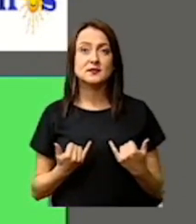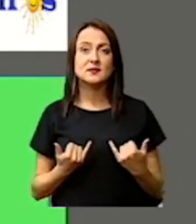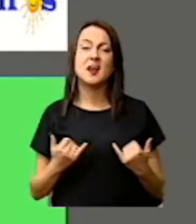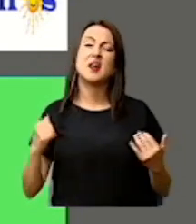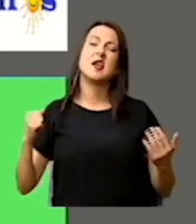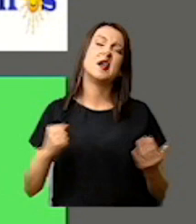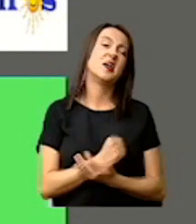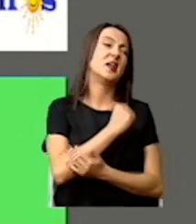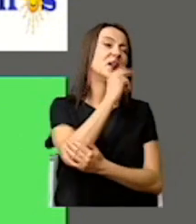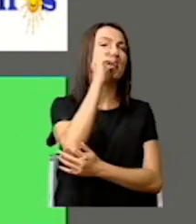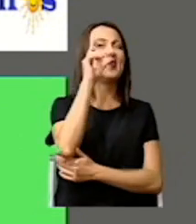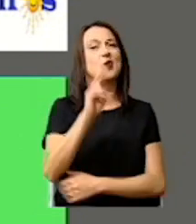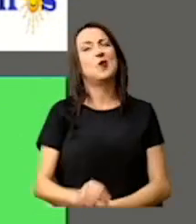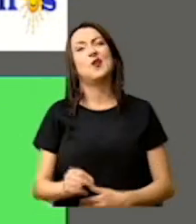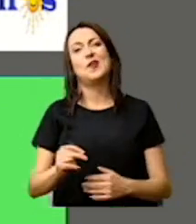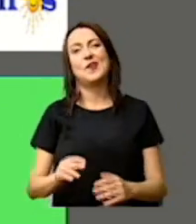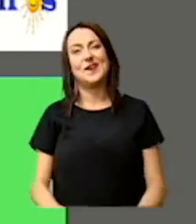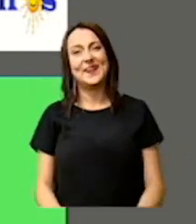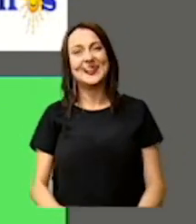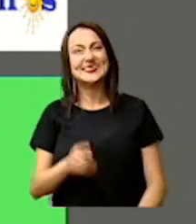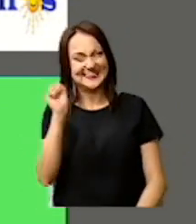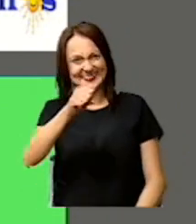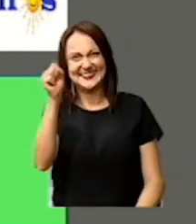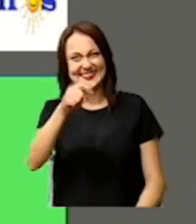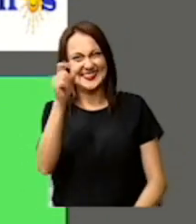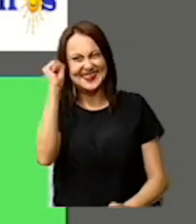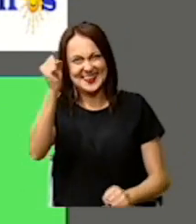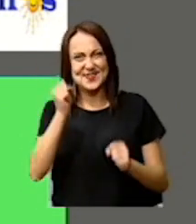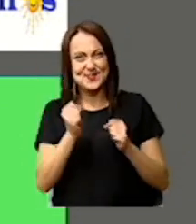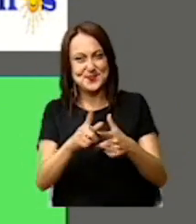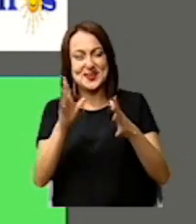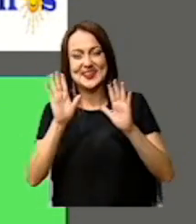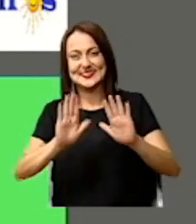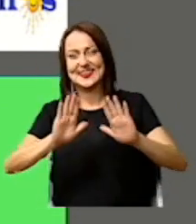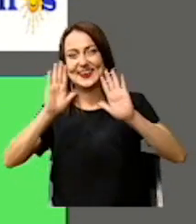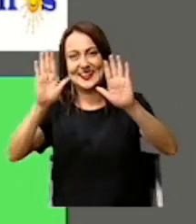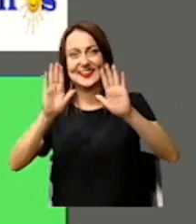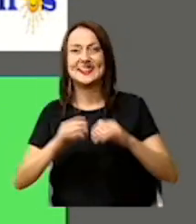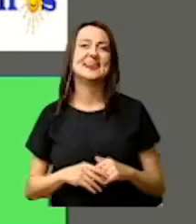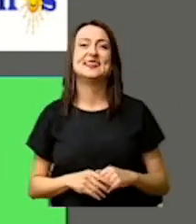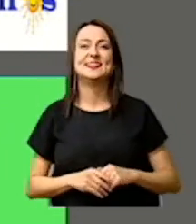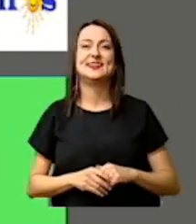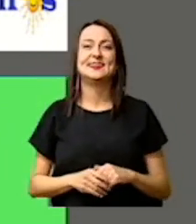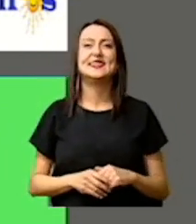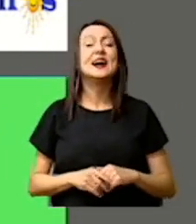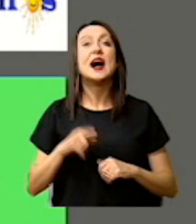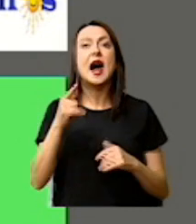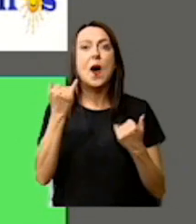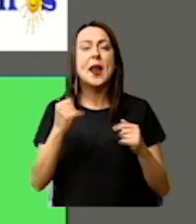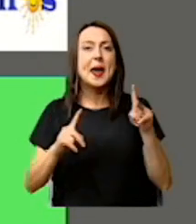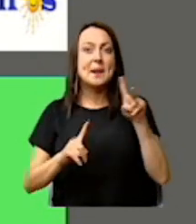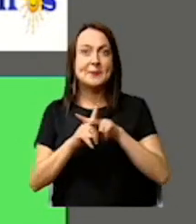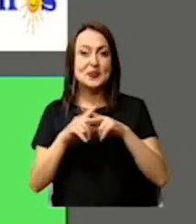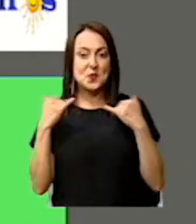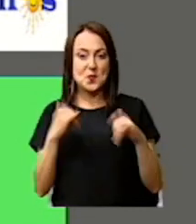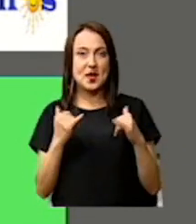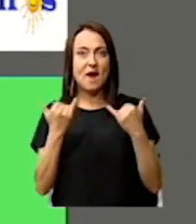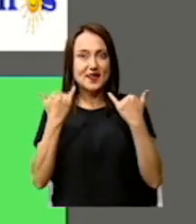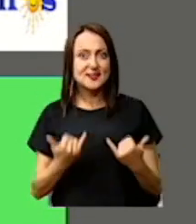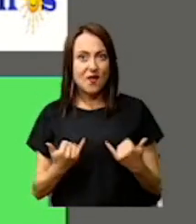¡Ah, no! Están súper cargas ustedes. ¡Excelente! ¡Muy bien! ¿Qué les ha parecido el juego hasta